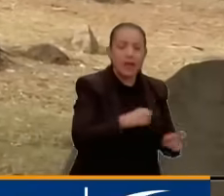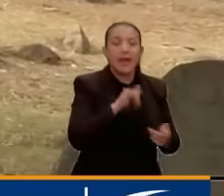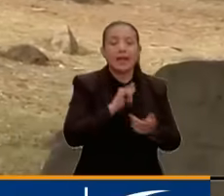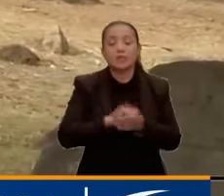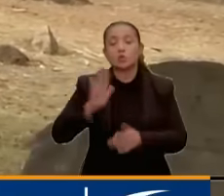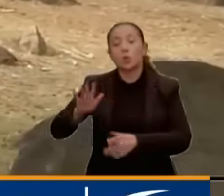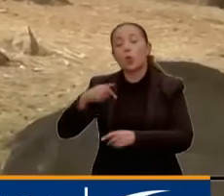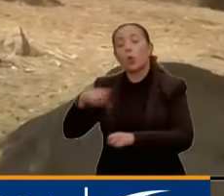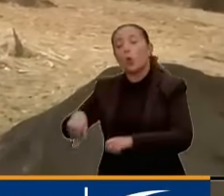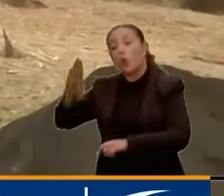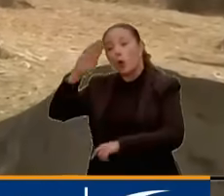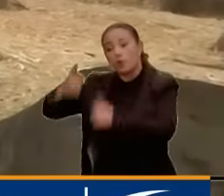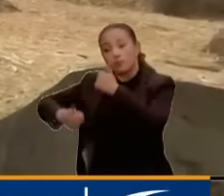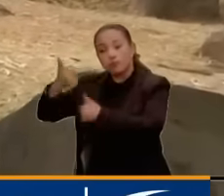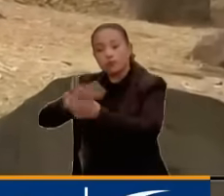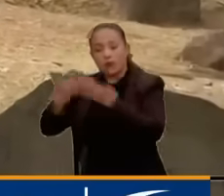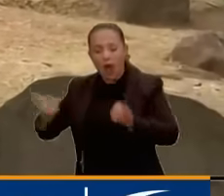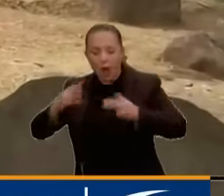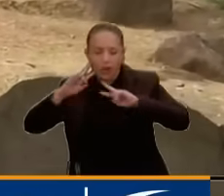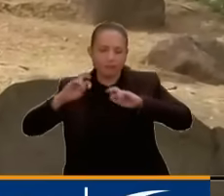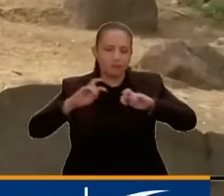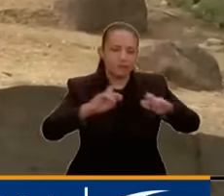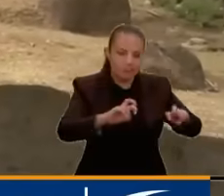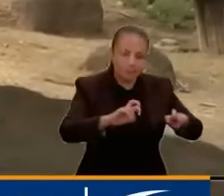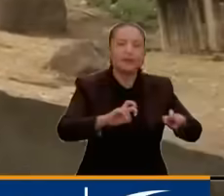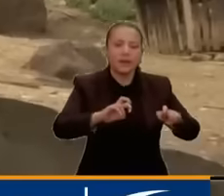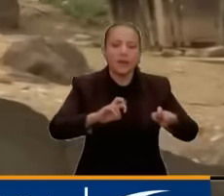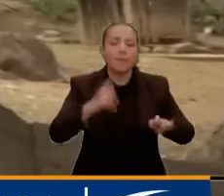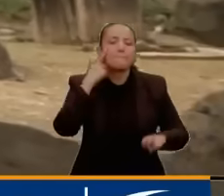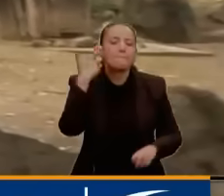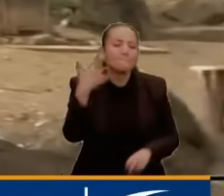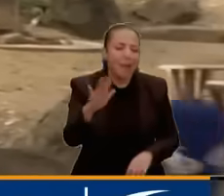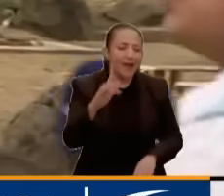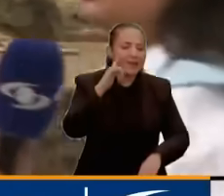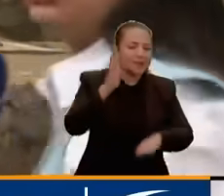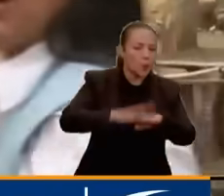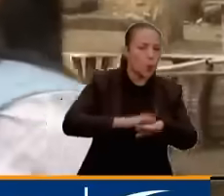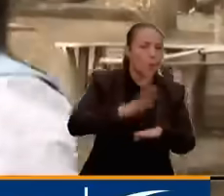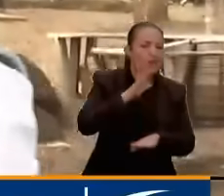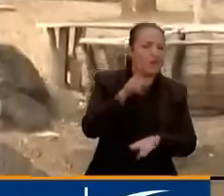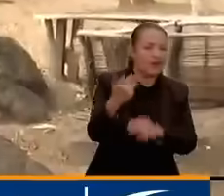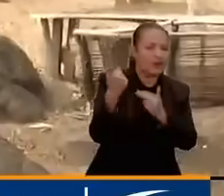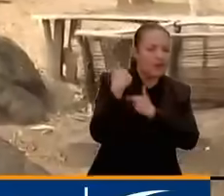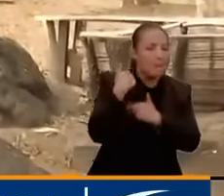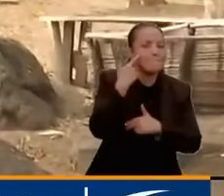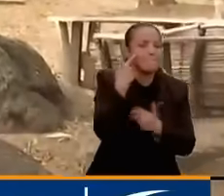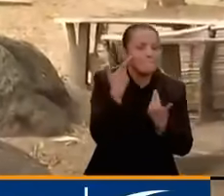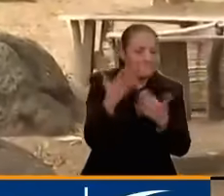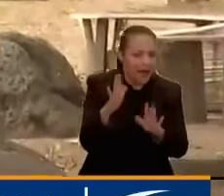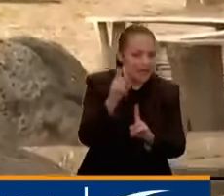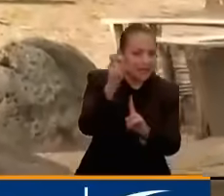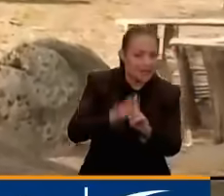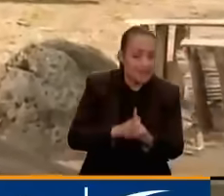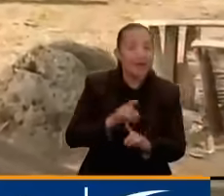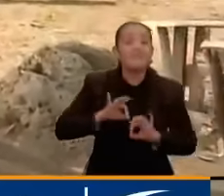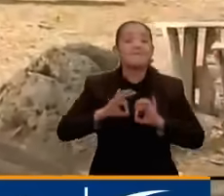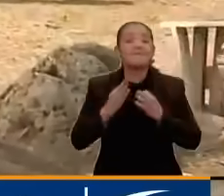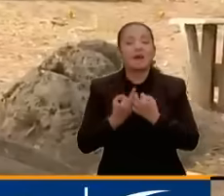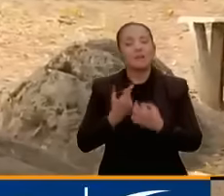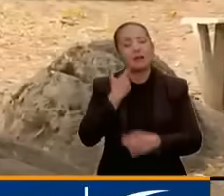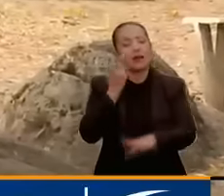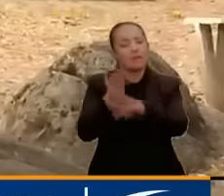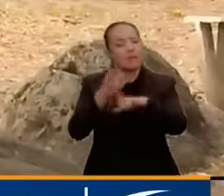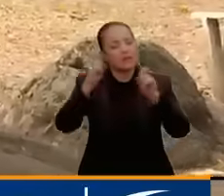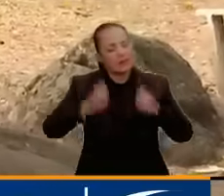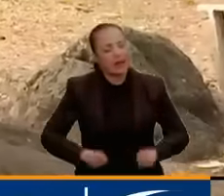autoridades adelantan las investigaciones. Al parecer, ya hay un presunto responsable y además su familia exige